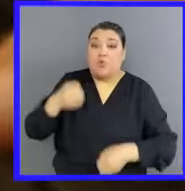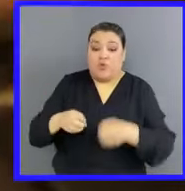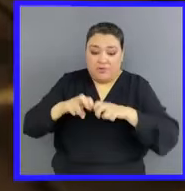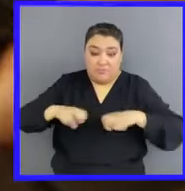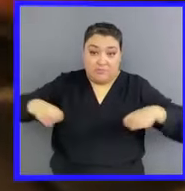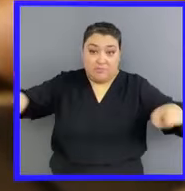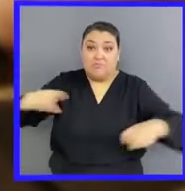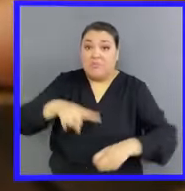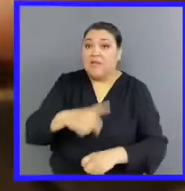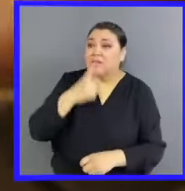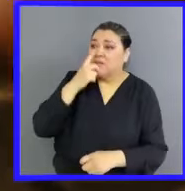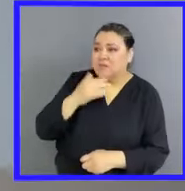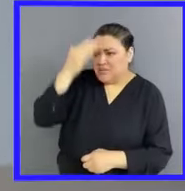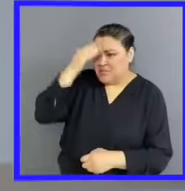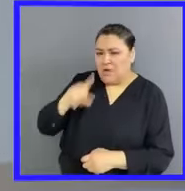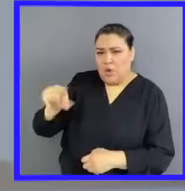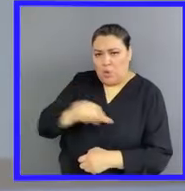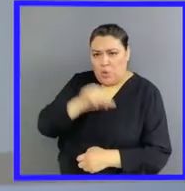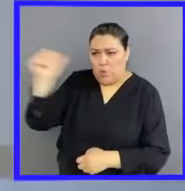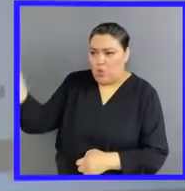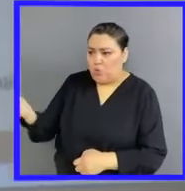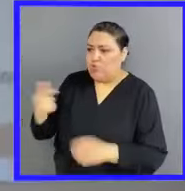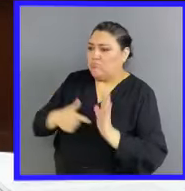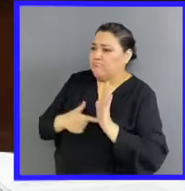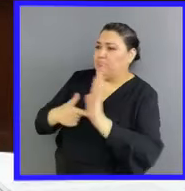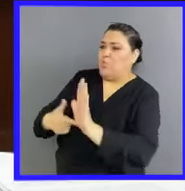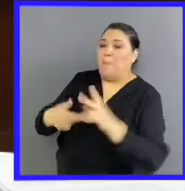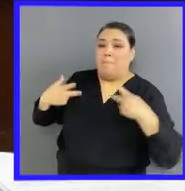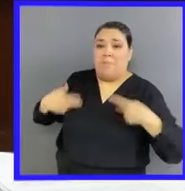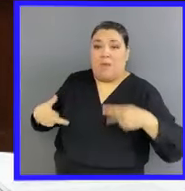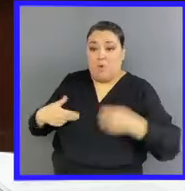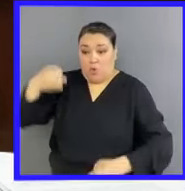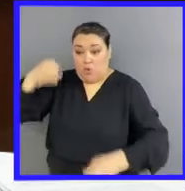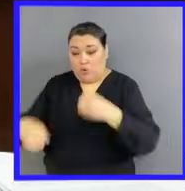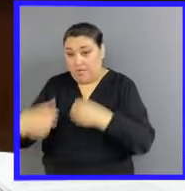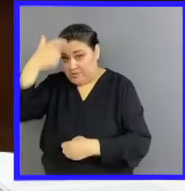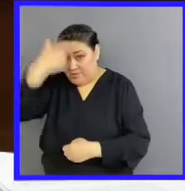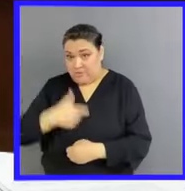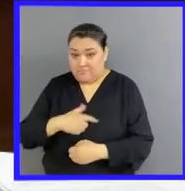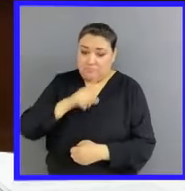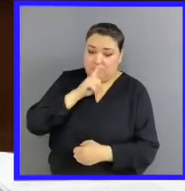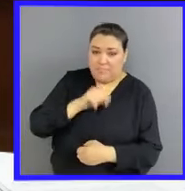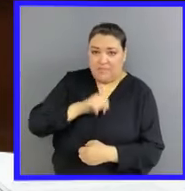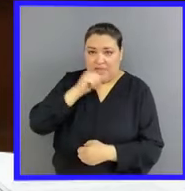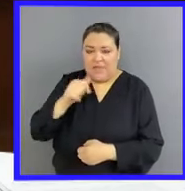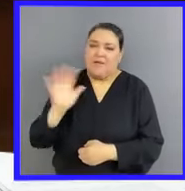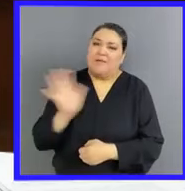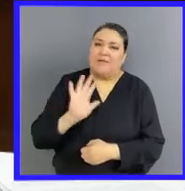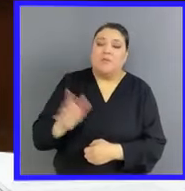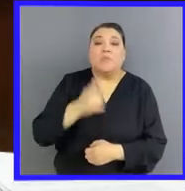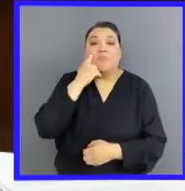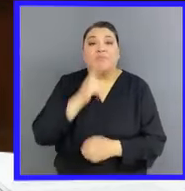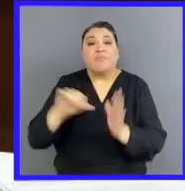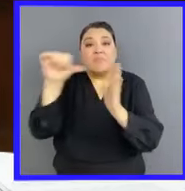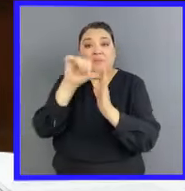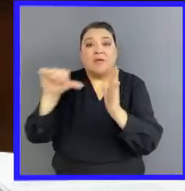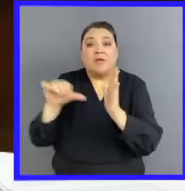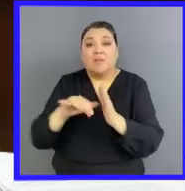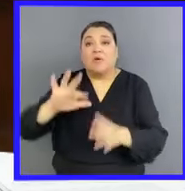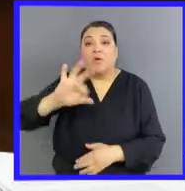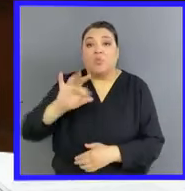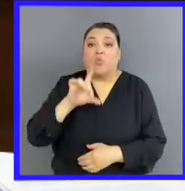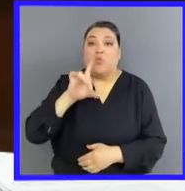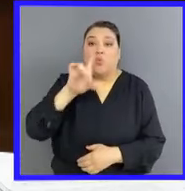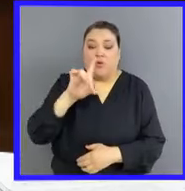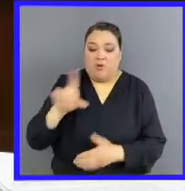los parámetros de la figura de jueces sin rostro. El hecho de que en el artículo 41 en debate disponga la reserva de